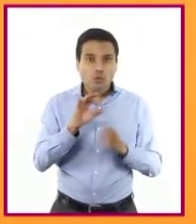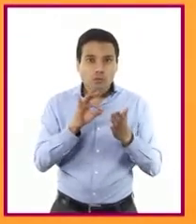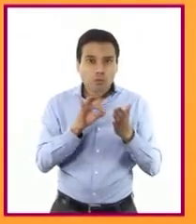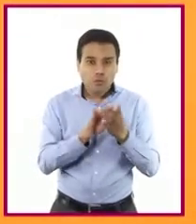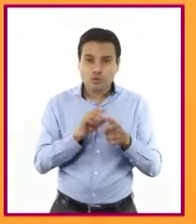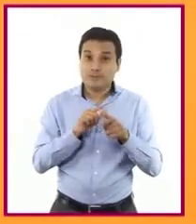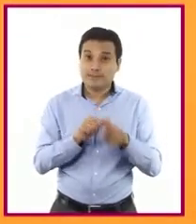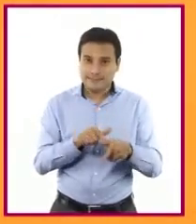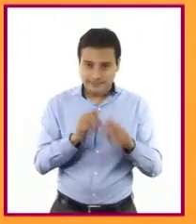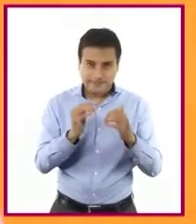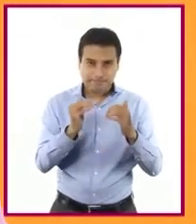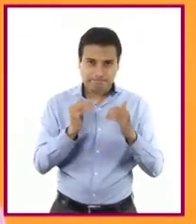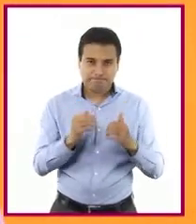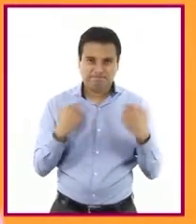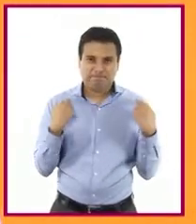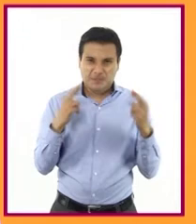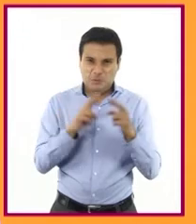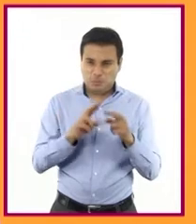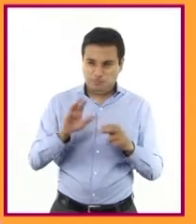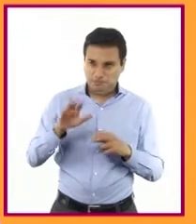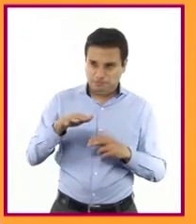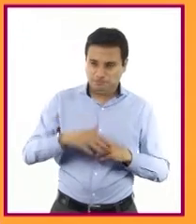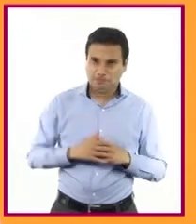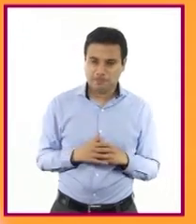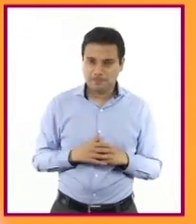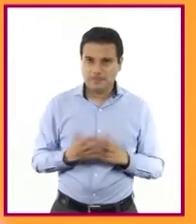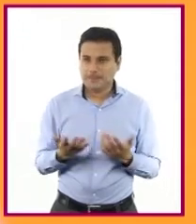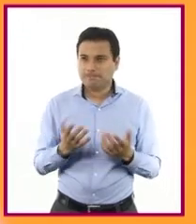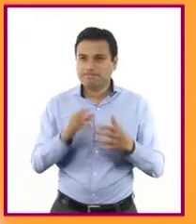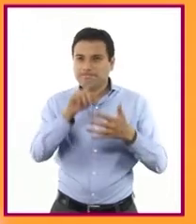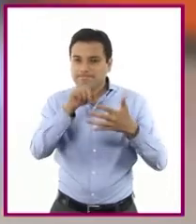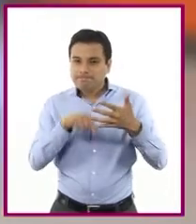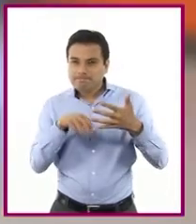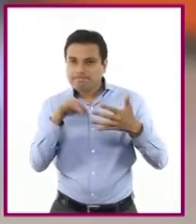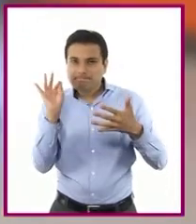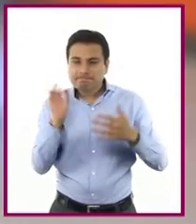Sigamos. Profesor Rodolfo, ¿qué categoría elige?